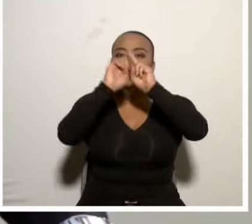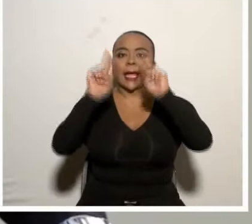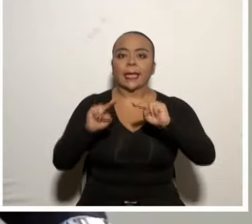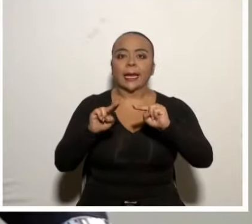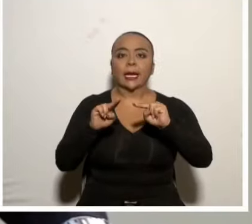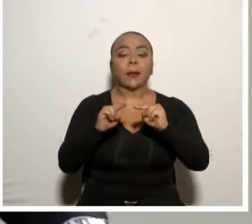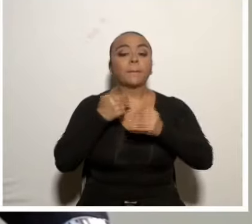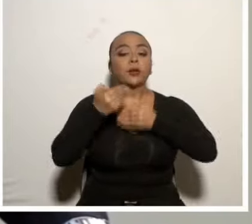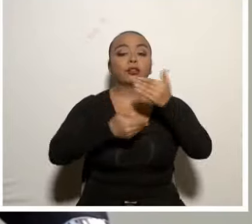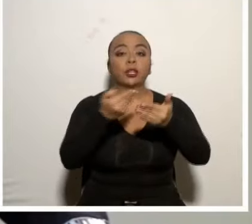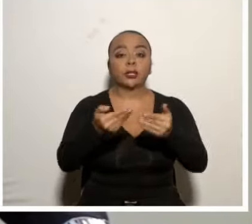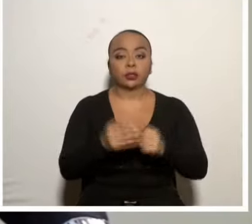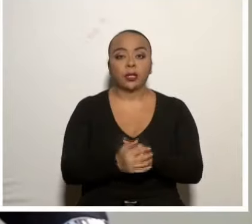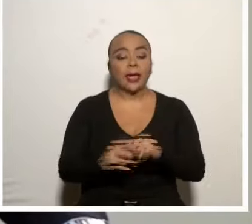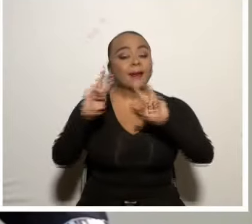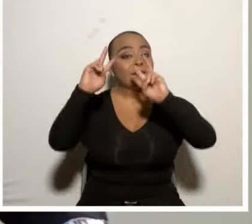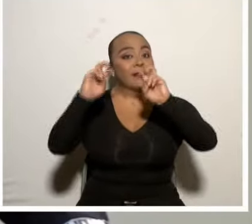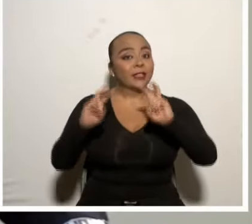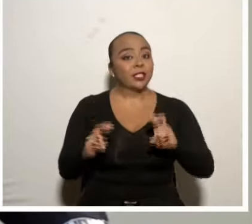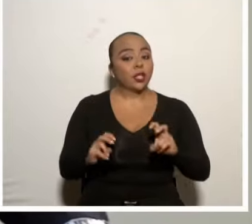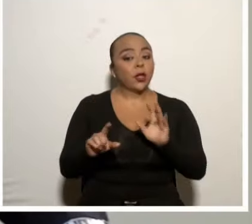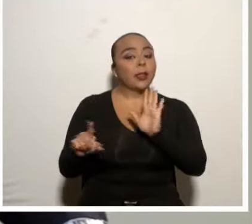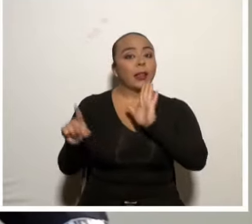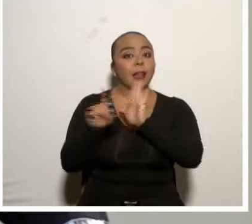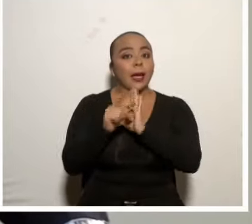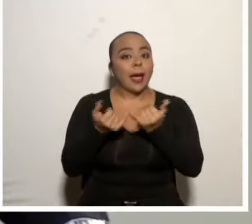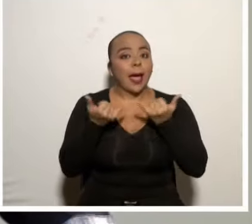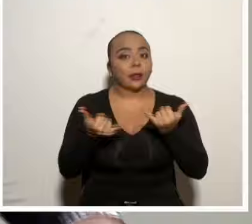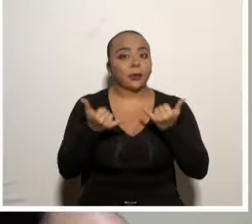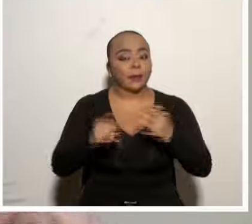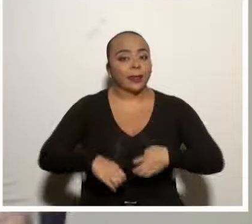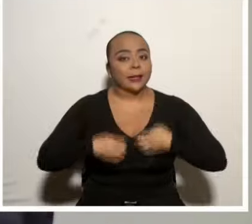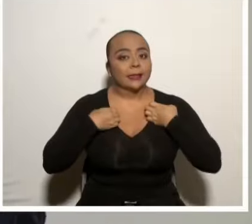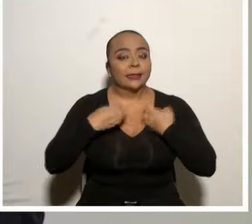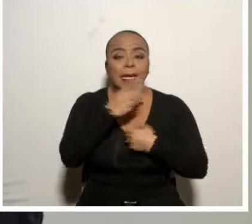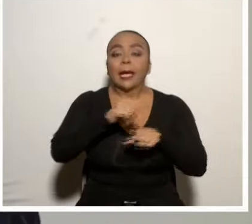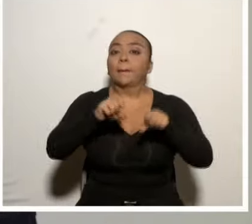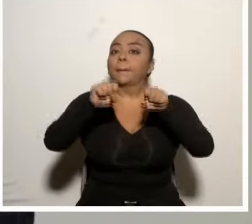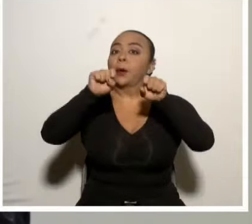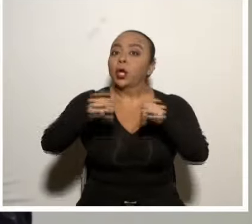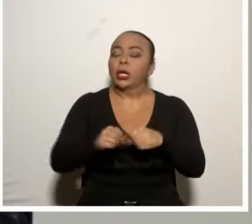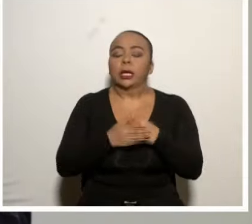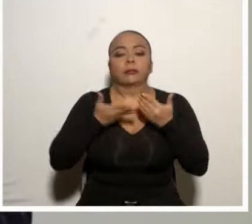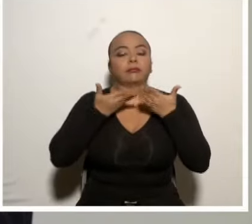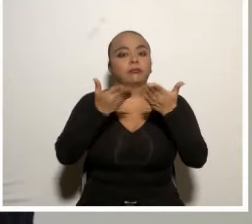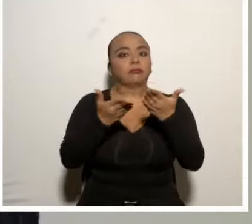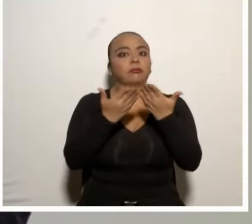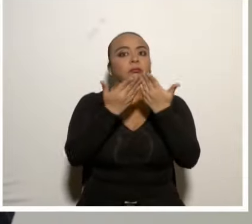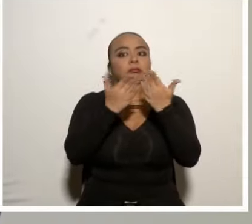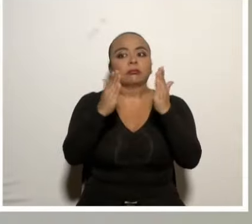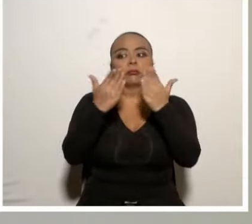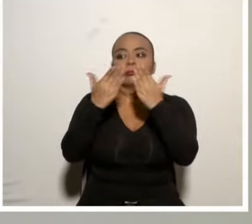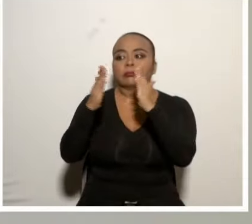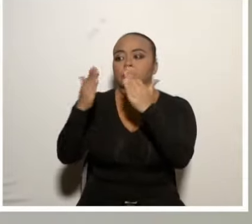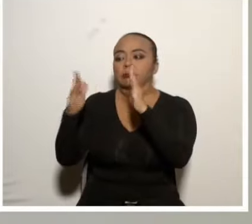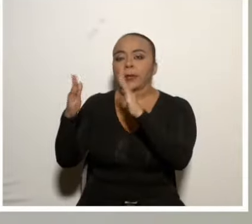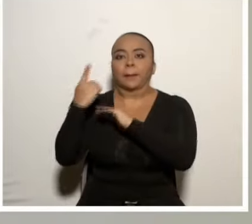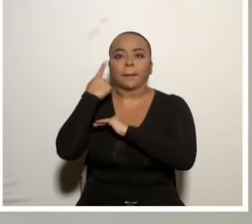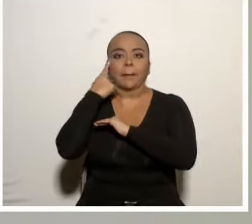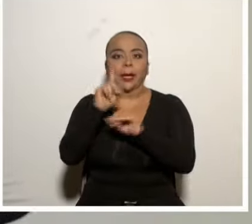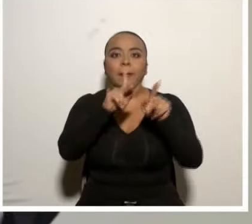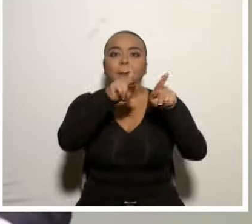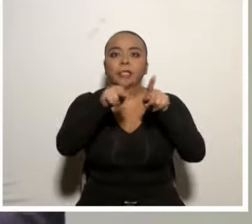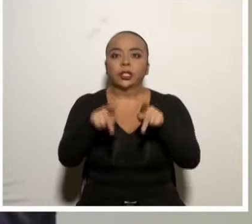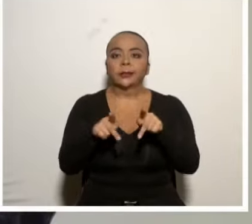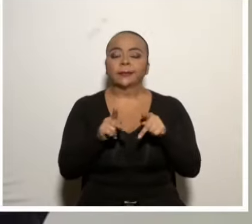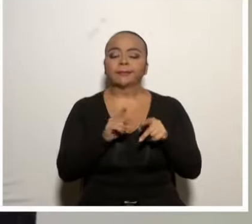procesos, la revisión de la legislación que actualmente existe y que podría estar generando portillos para que